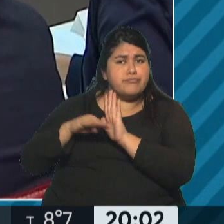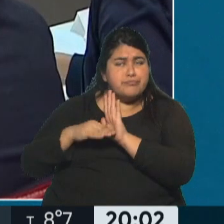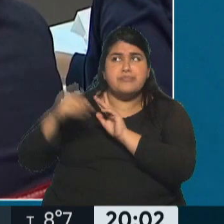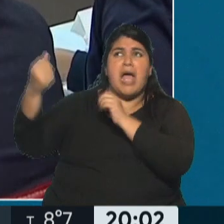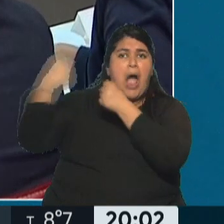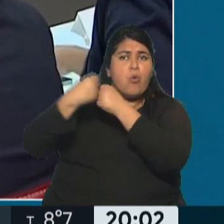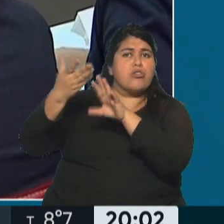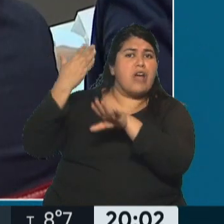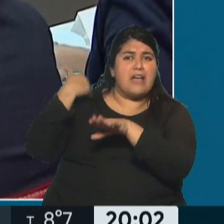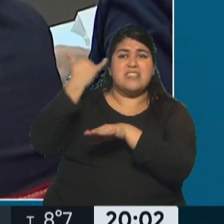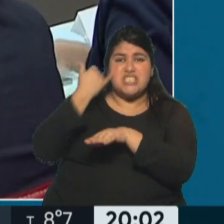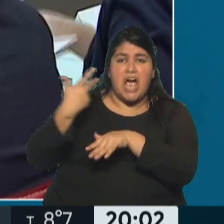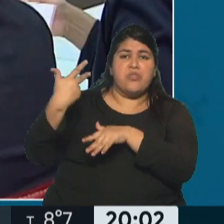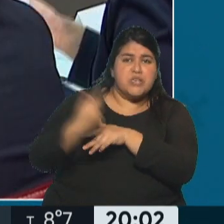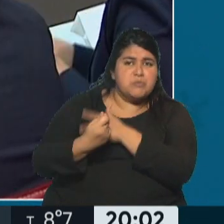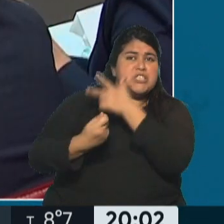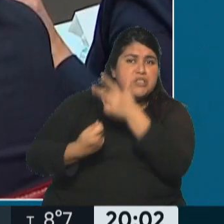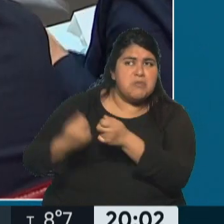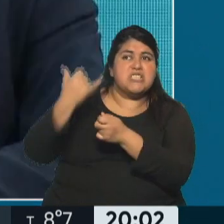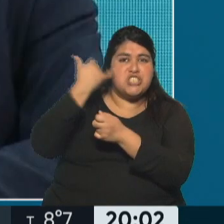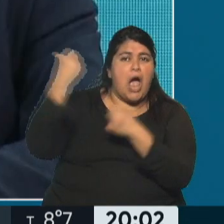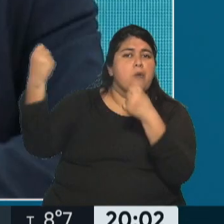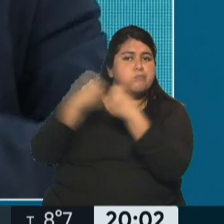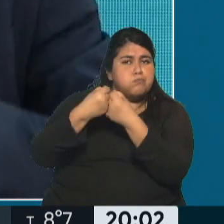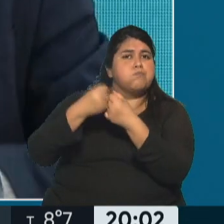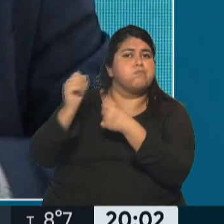organismo, metas trimestrales que el organismo releva,